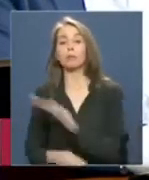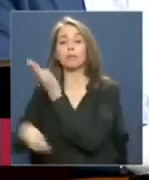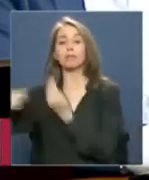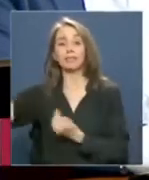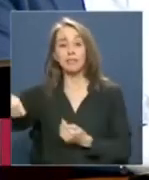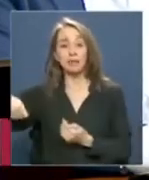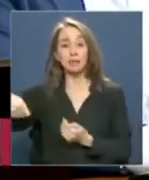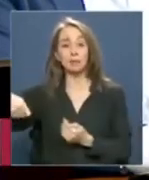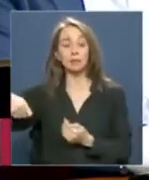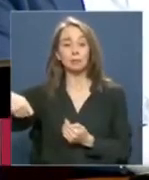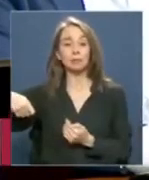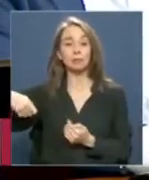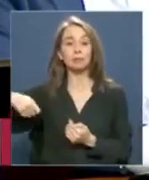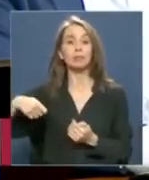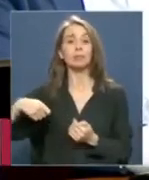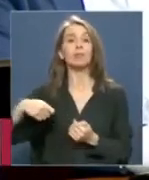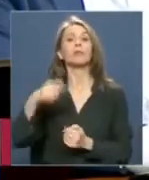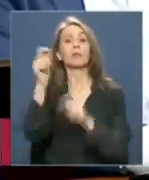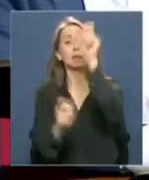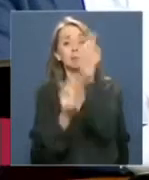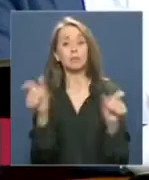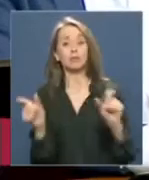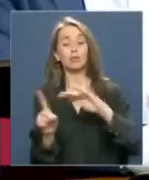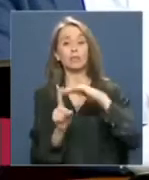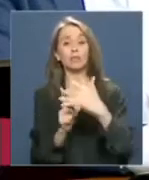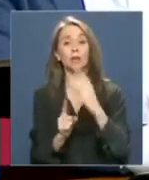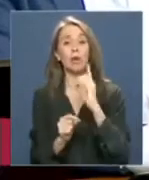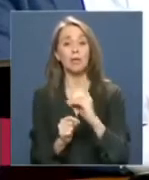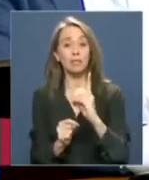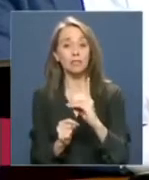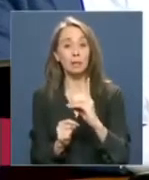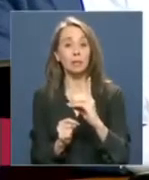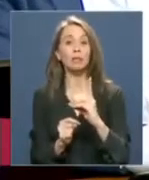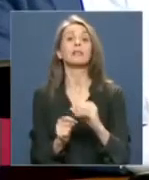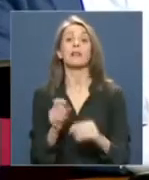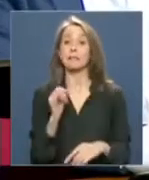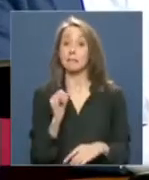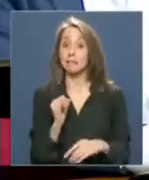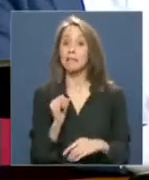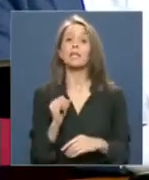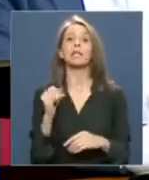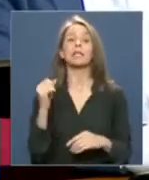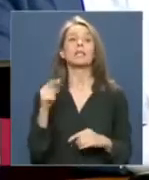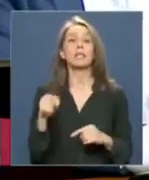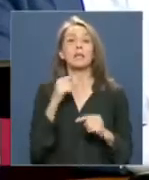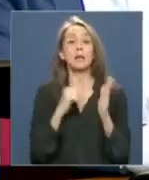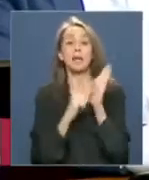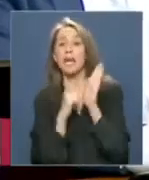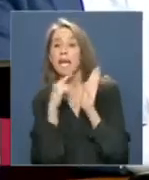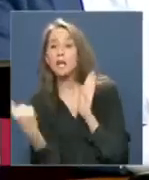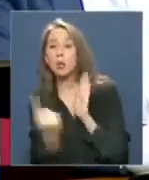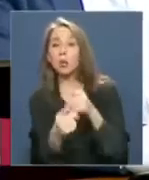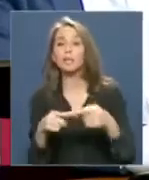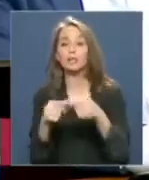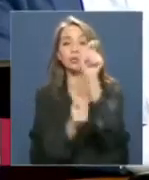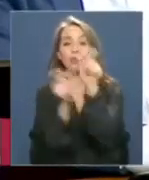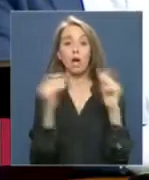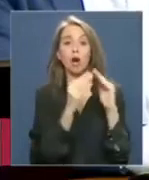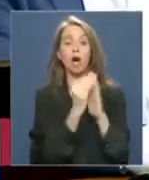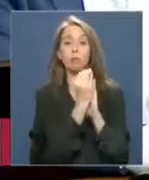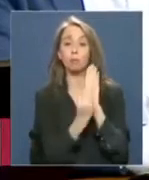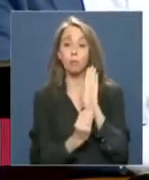Es la condición de las personas en situación de discapacidad, que si bien es cierto, la encuesta social de hogares las menciona